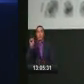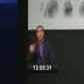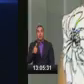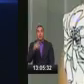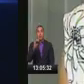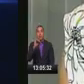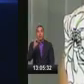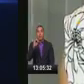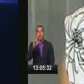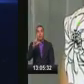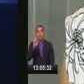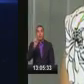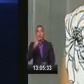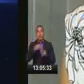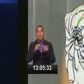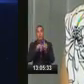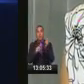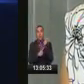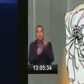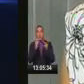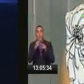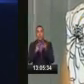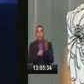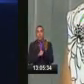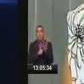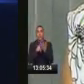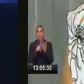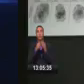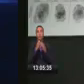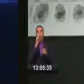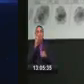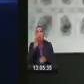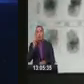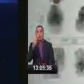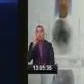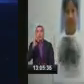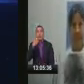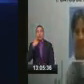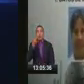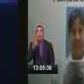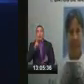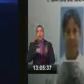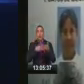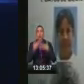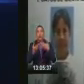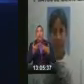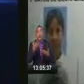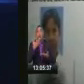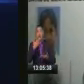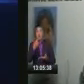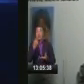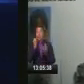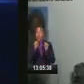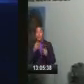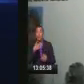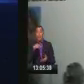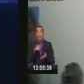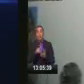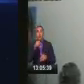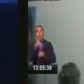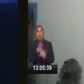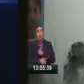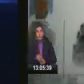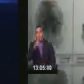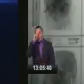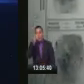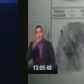Massú, ex asesor de la ex ministra de Transporte María de los Ángeles Duarte. Ambos también procesados. Se presume que él podría estar entre los